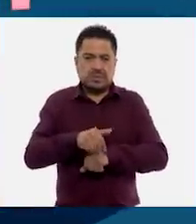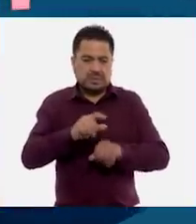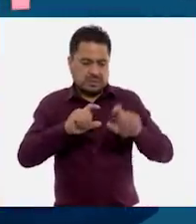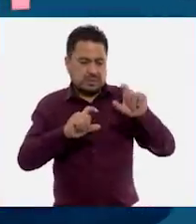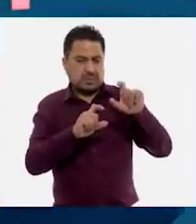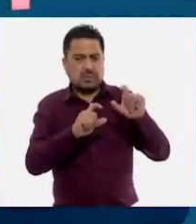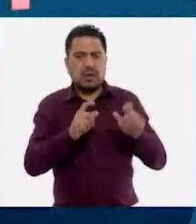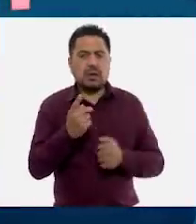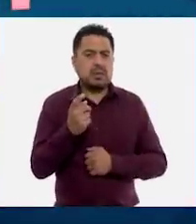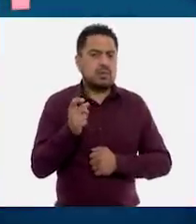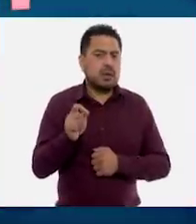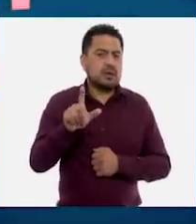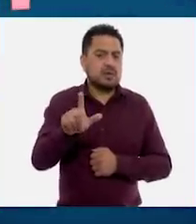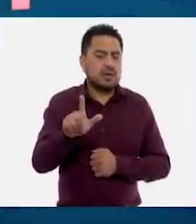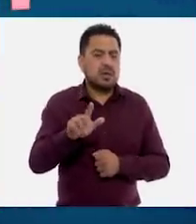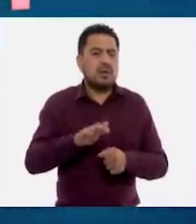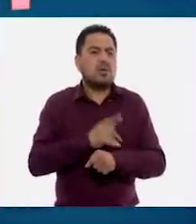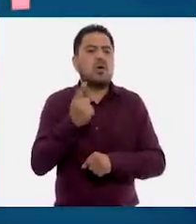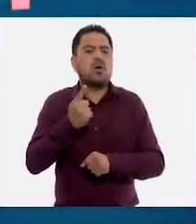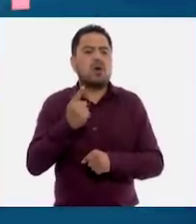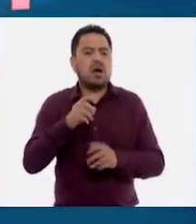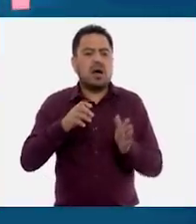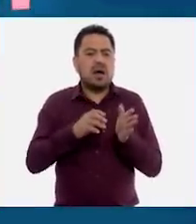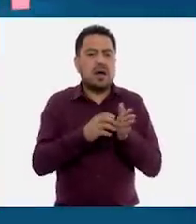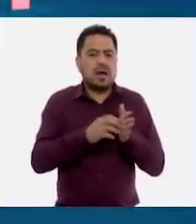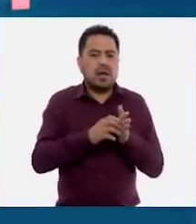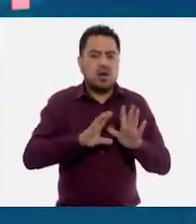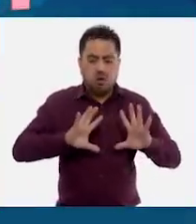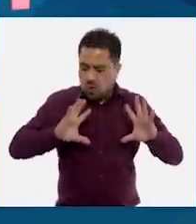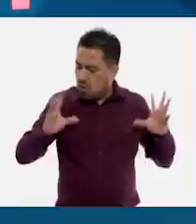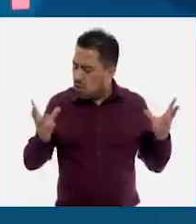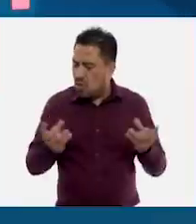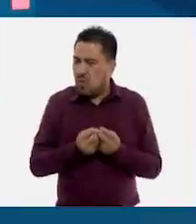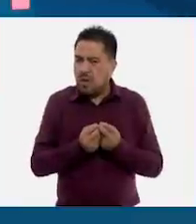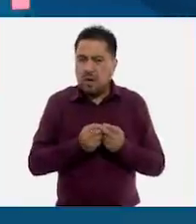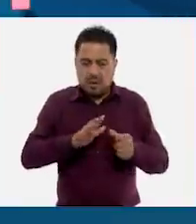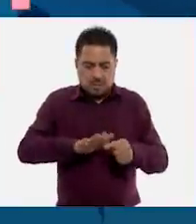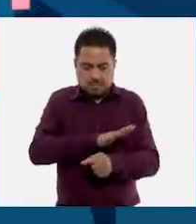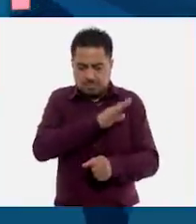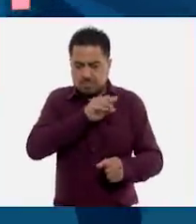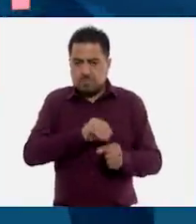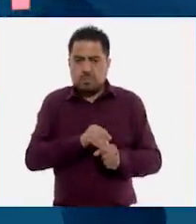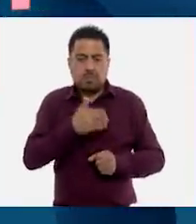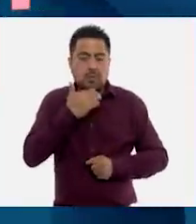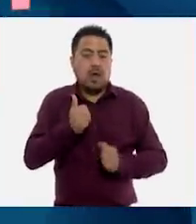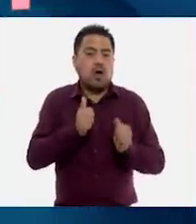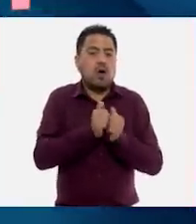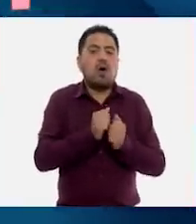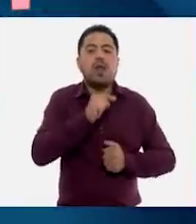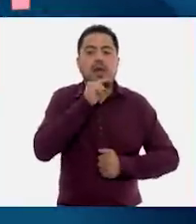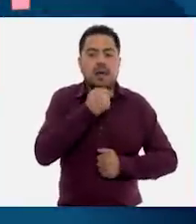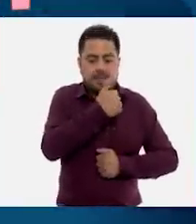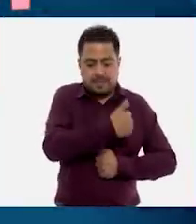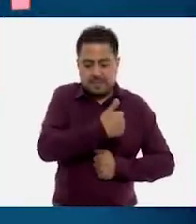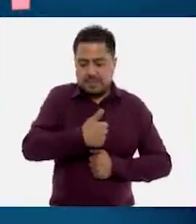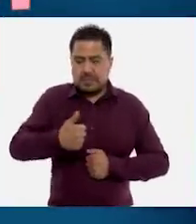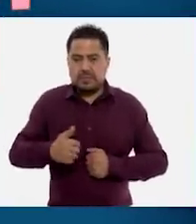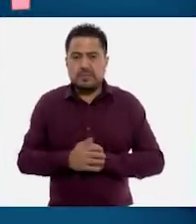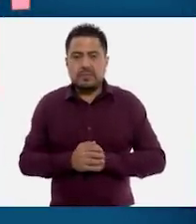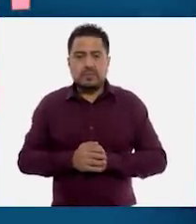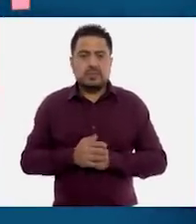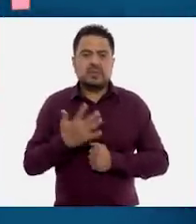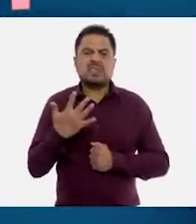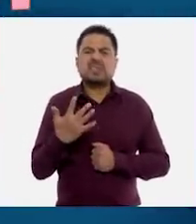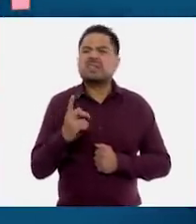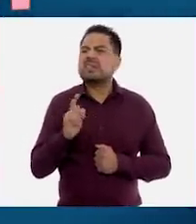Es 27, porque son las cajas que se llenaron completamente con los lápices. Y